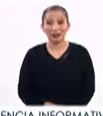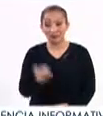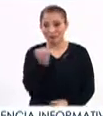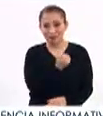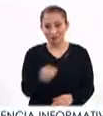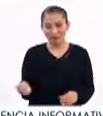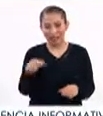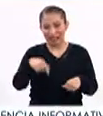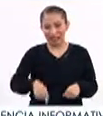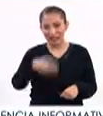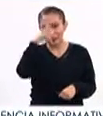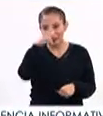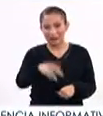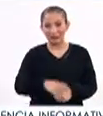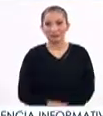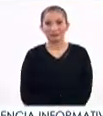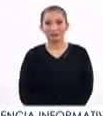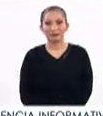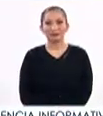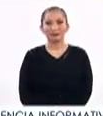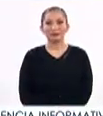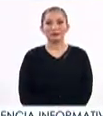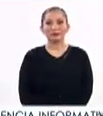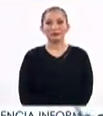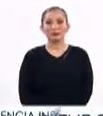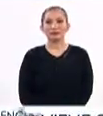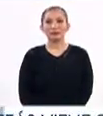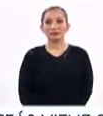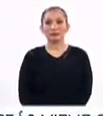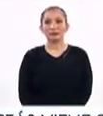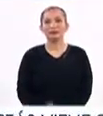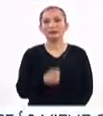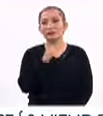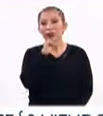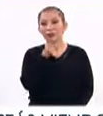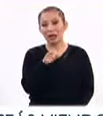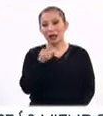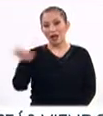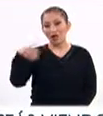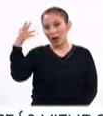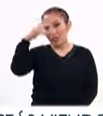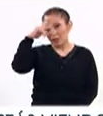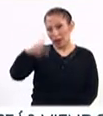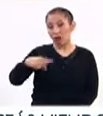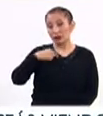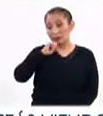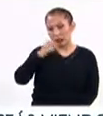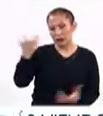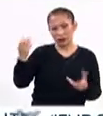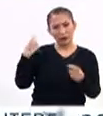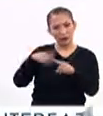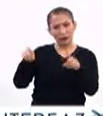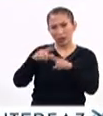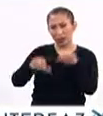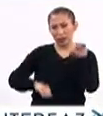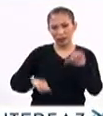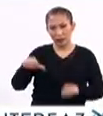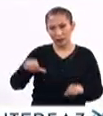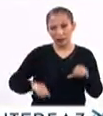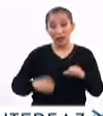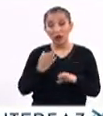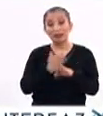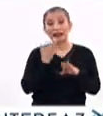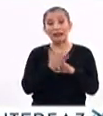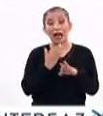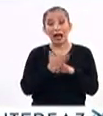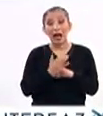muy famoso, ¿no? Aquí en México. Famoso, sí, sí, sí. Ajá. Y también fuera de México también nosotros hacemos muchas actividades. Ahorita